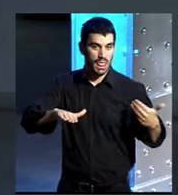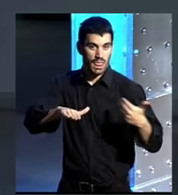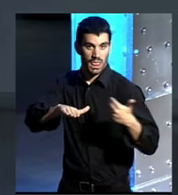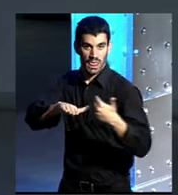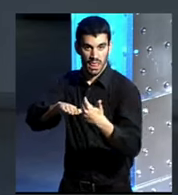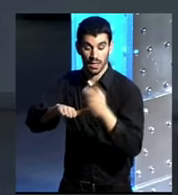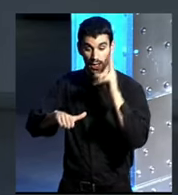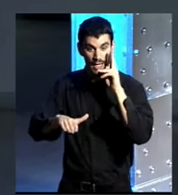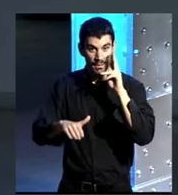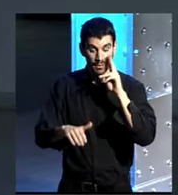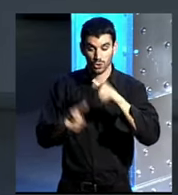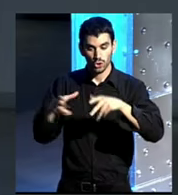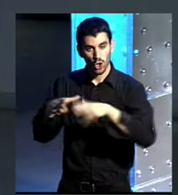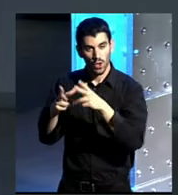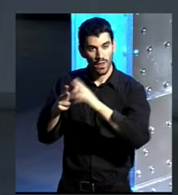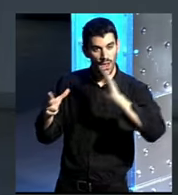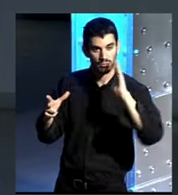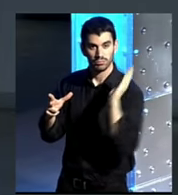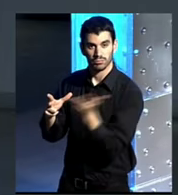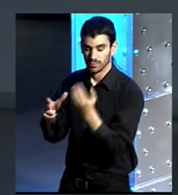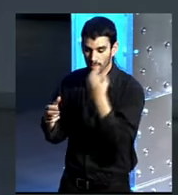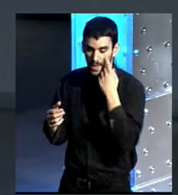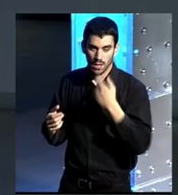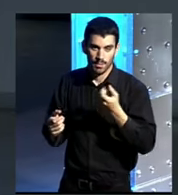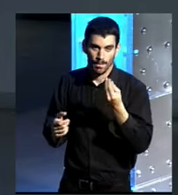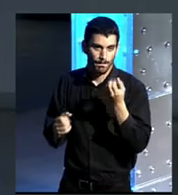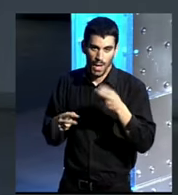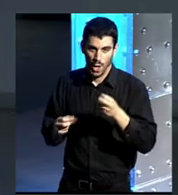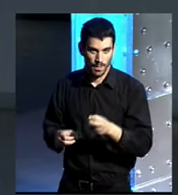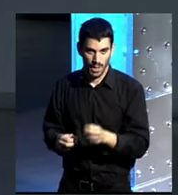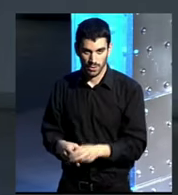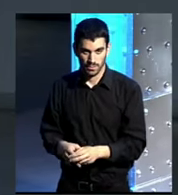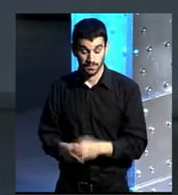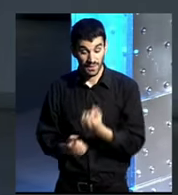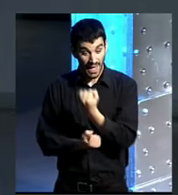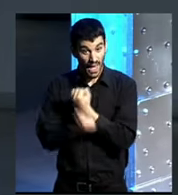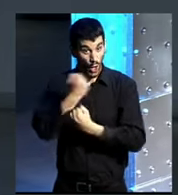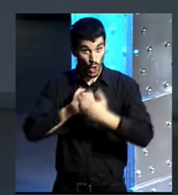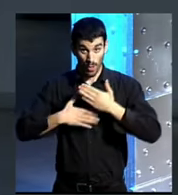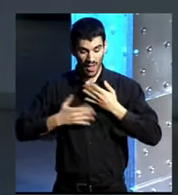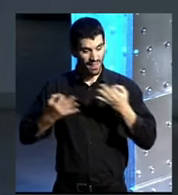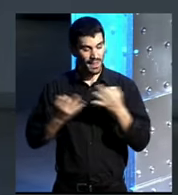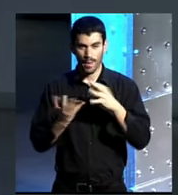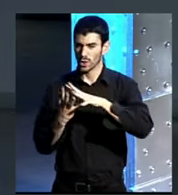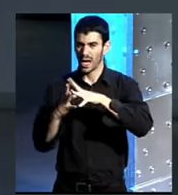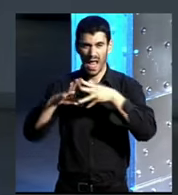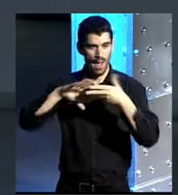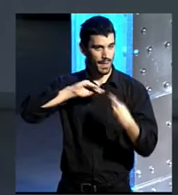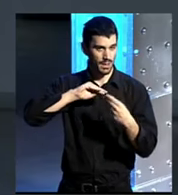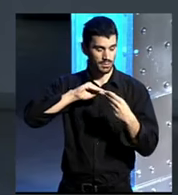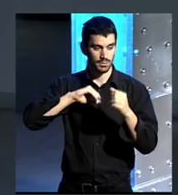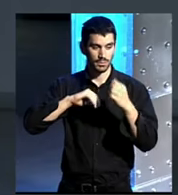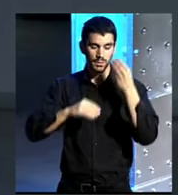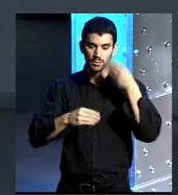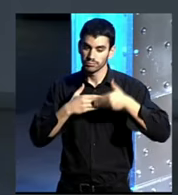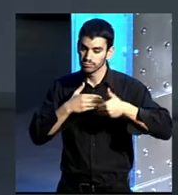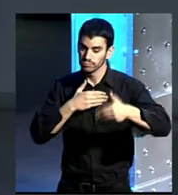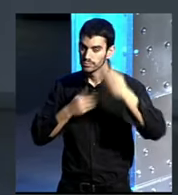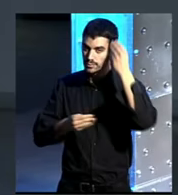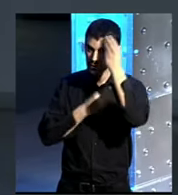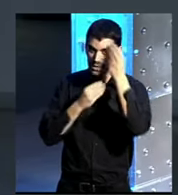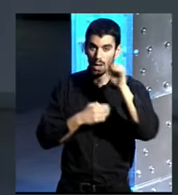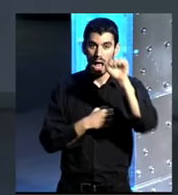vez es mayor. Nuestra economía deberá adaptarse y en el año 2050 se prevé que será bastante distinta. Y aquí